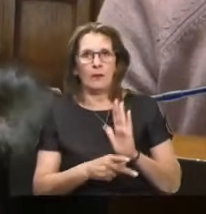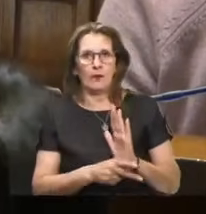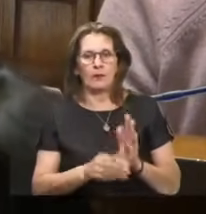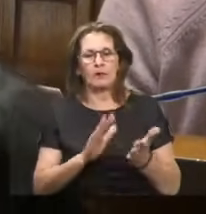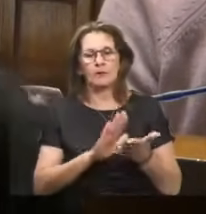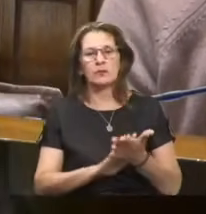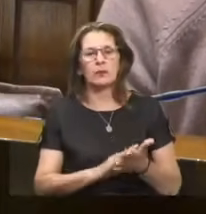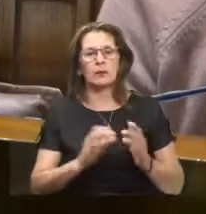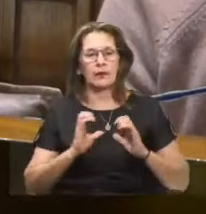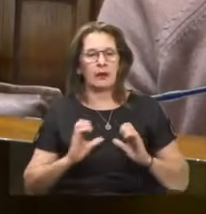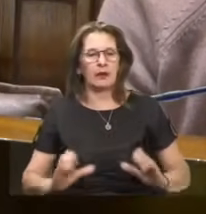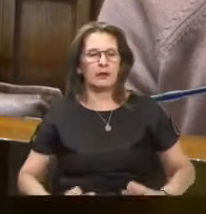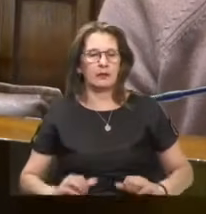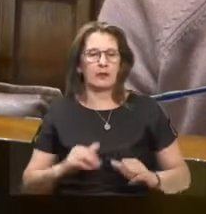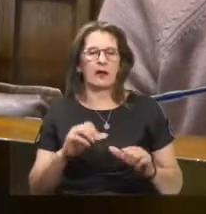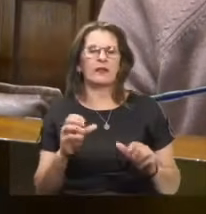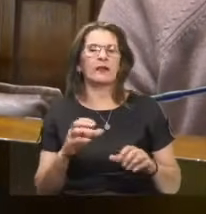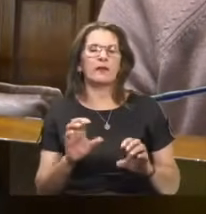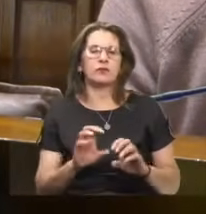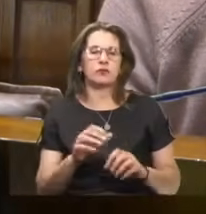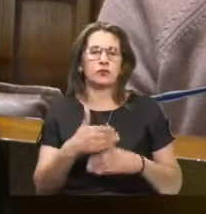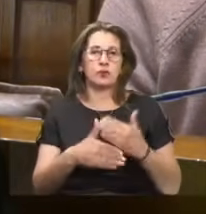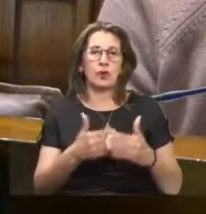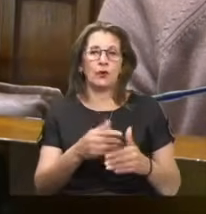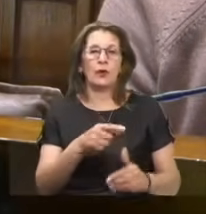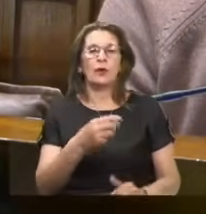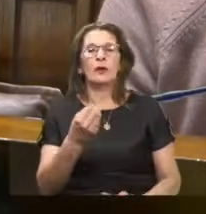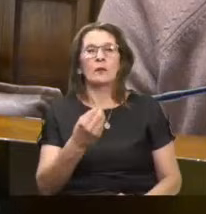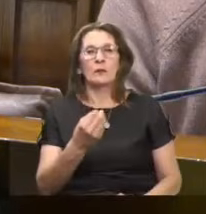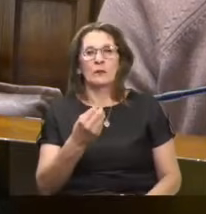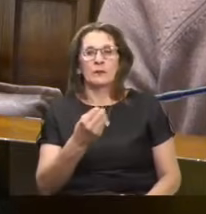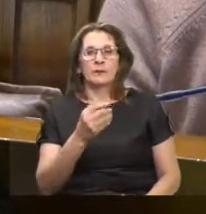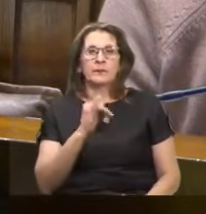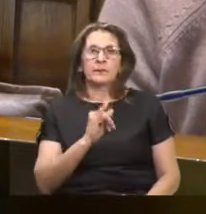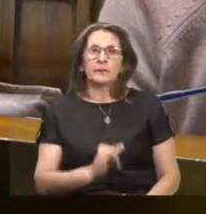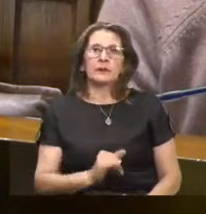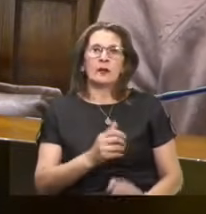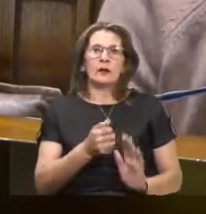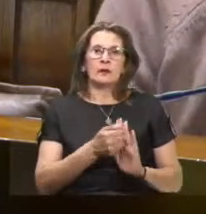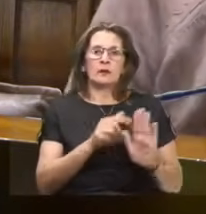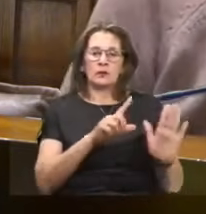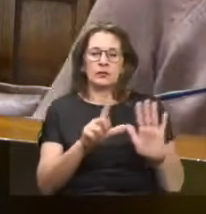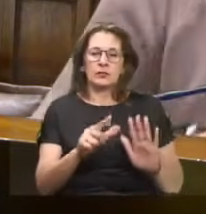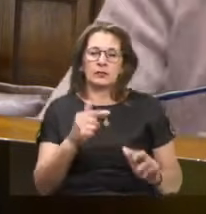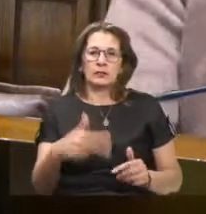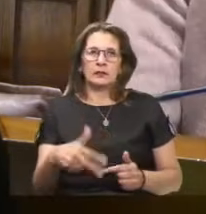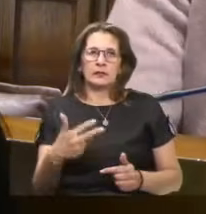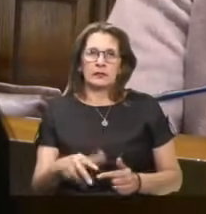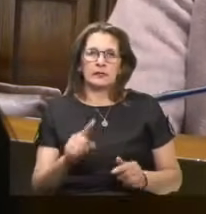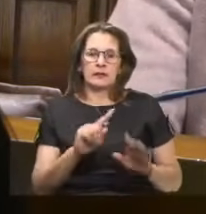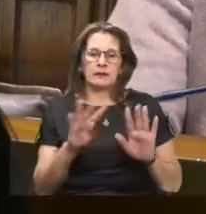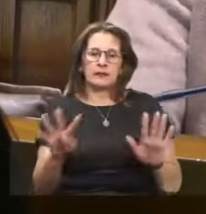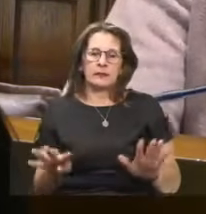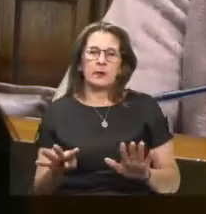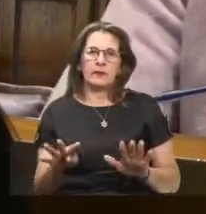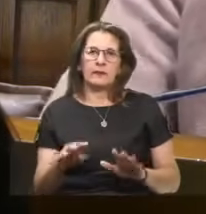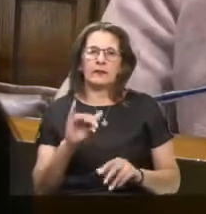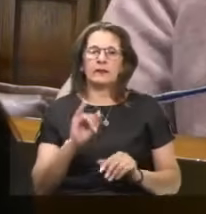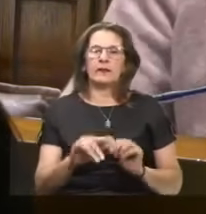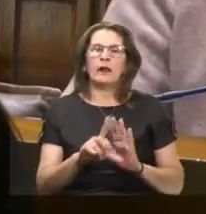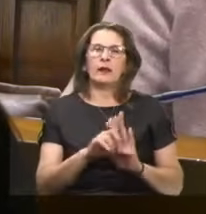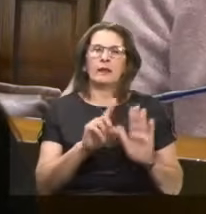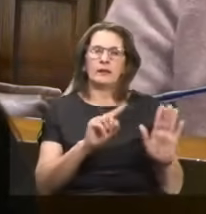la ética en la función pública, concretamente los artículos 7, 13 y 19 de la Ley